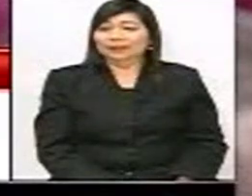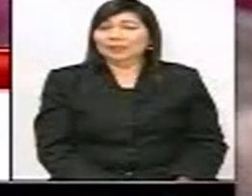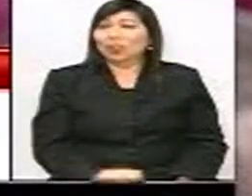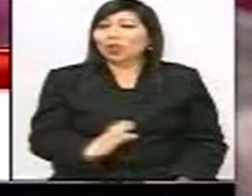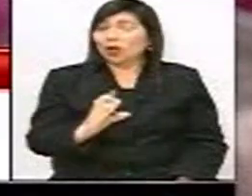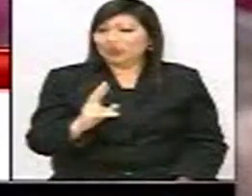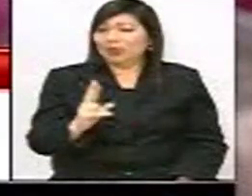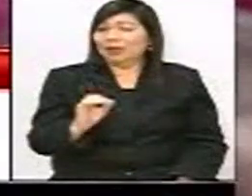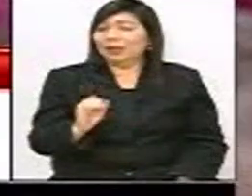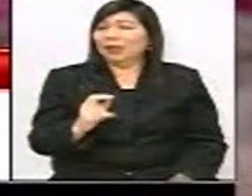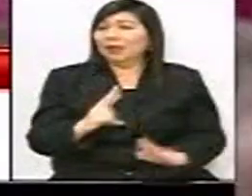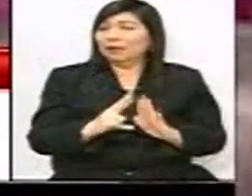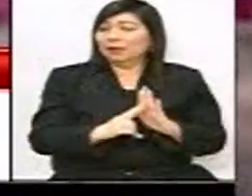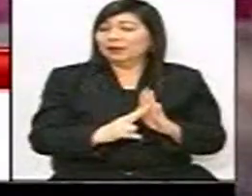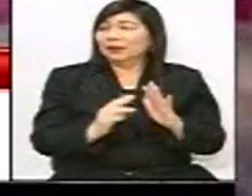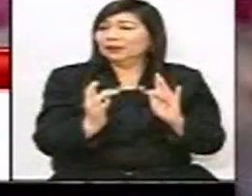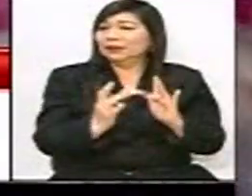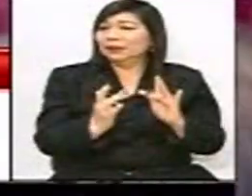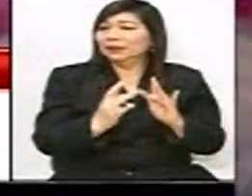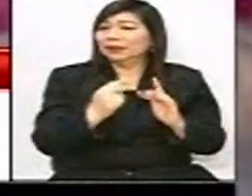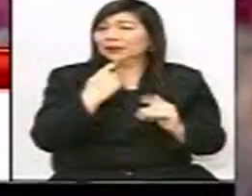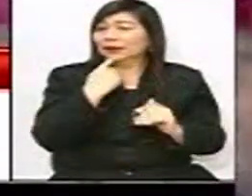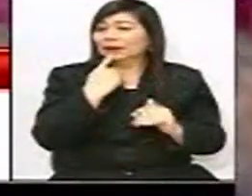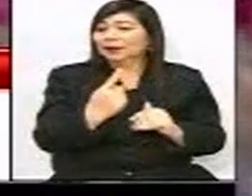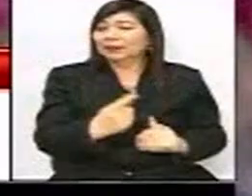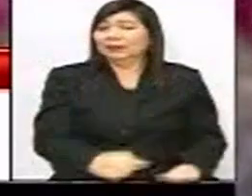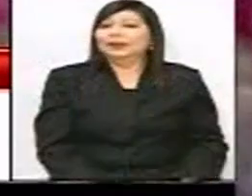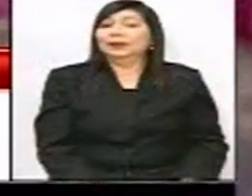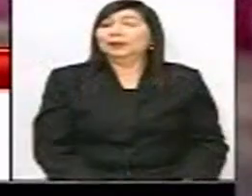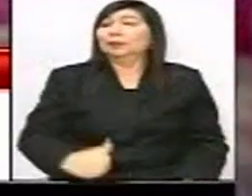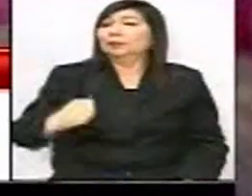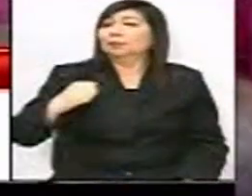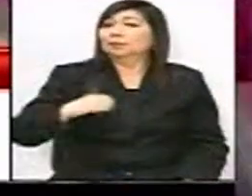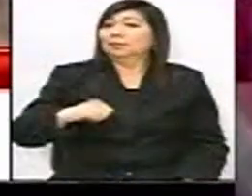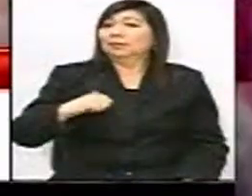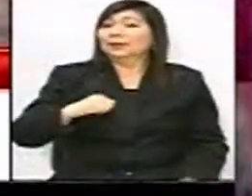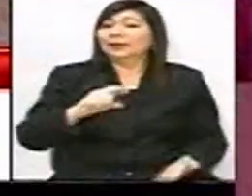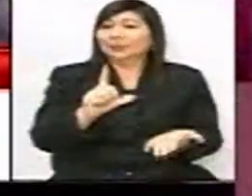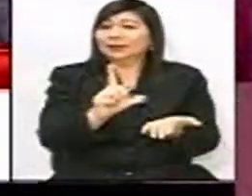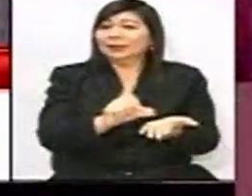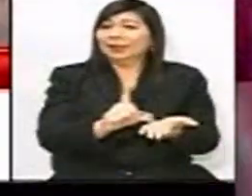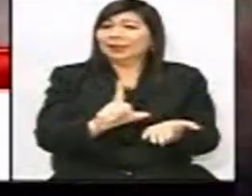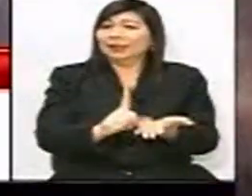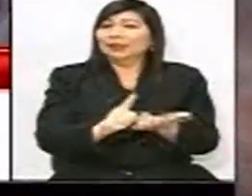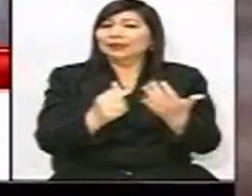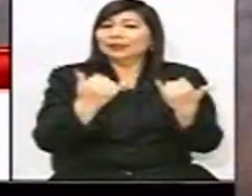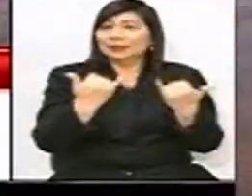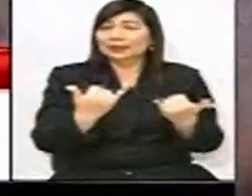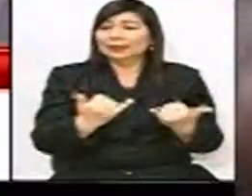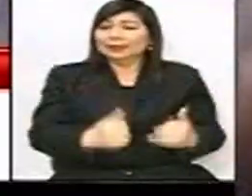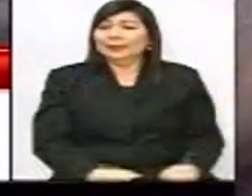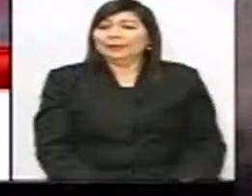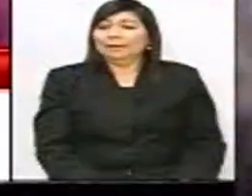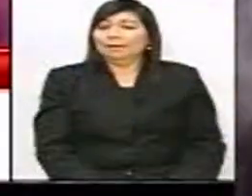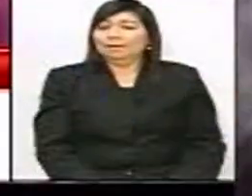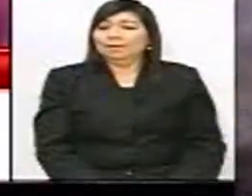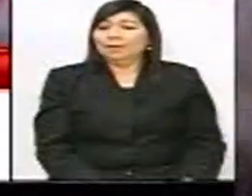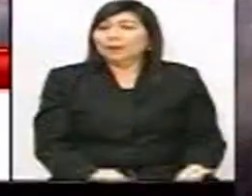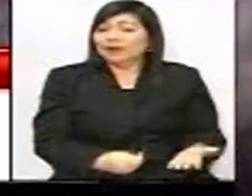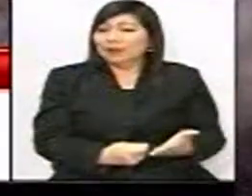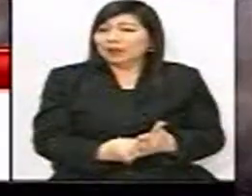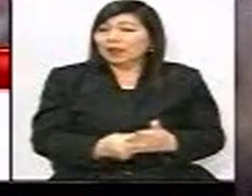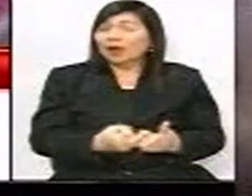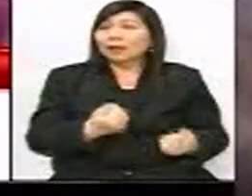la Contraloría General de la República identificó y advirtió a la Municipalidad Metropolitana de Lima que en la actualización de la tarifa